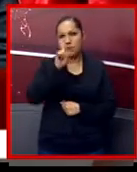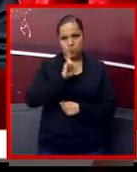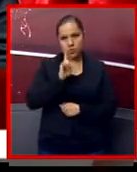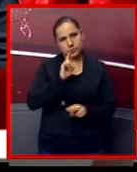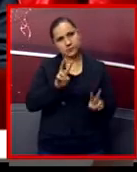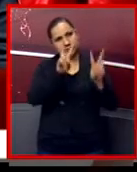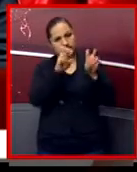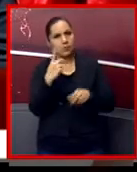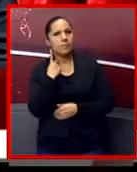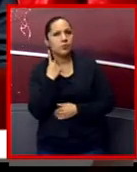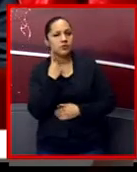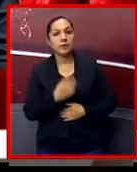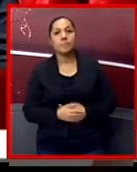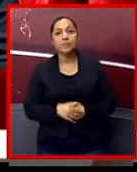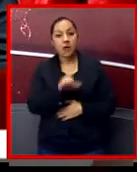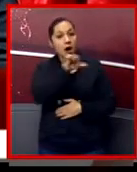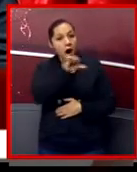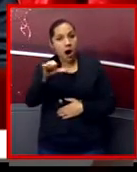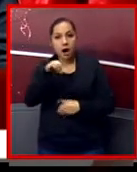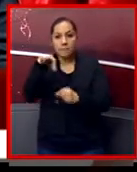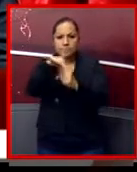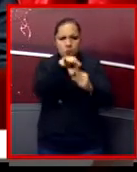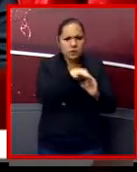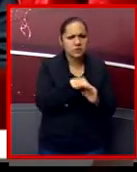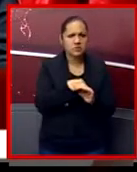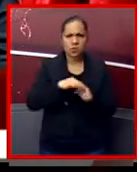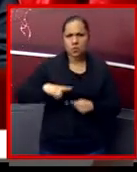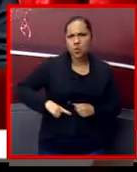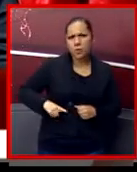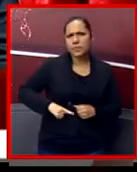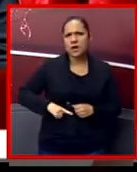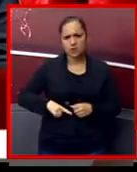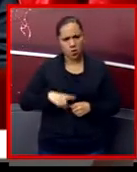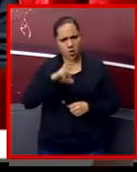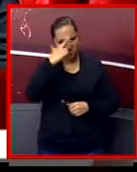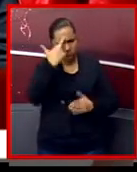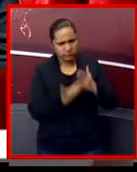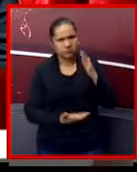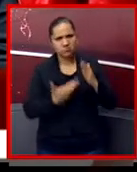Abatir la violencia política es hoy por hoy romper el círculo vicioso de los